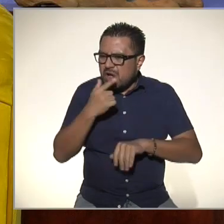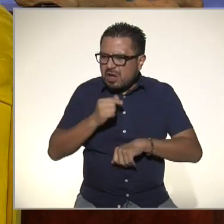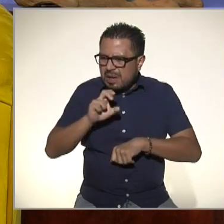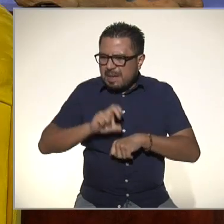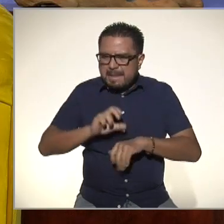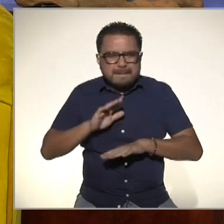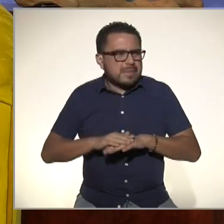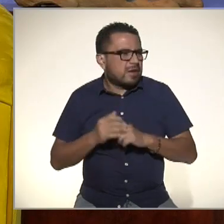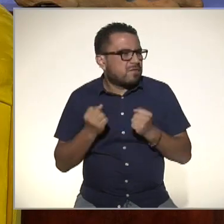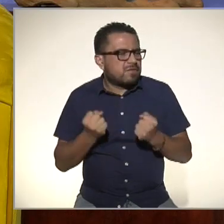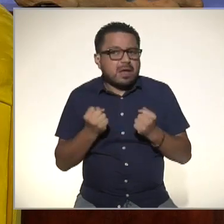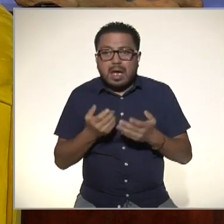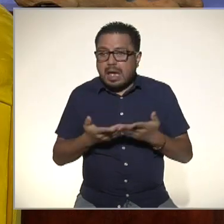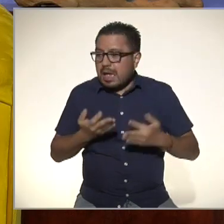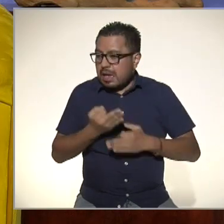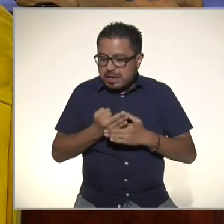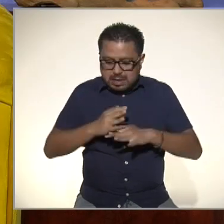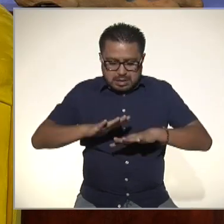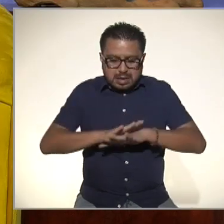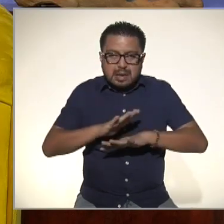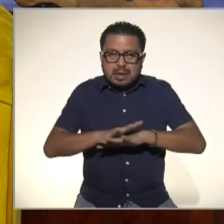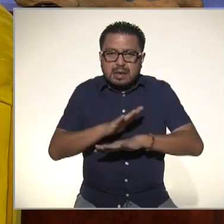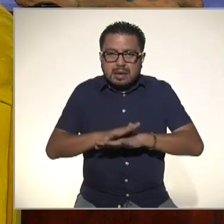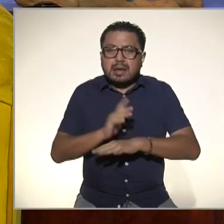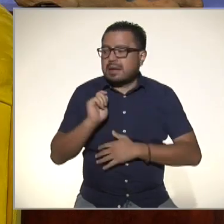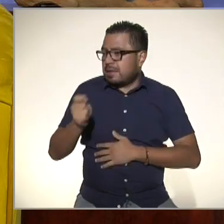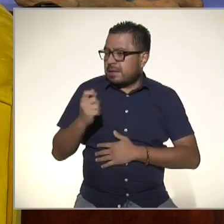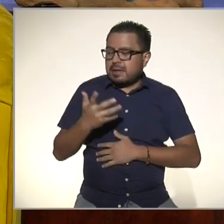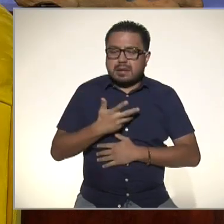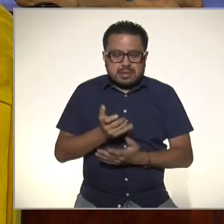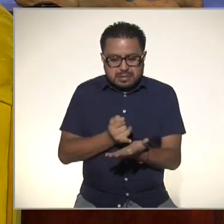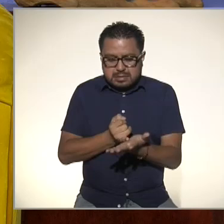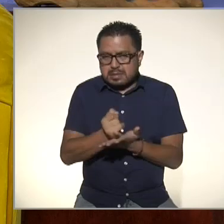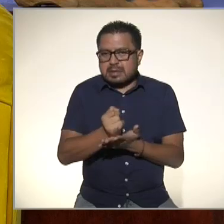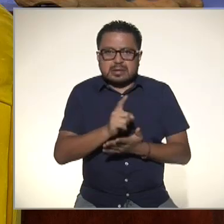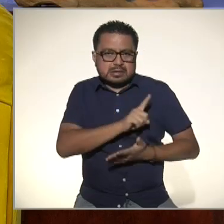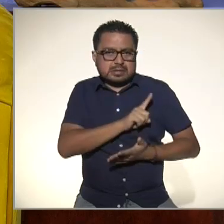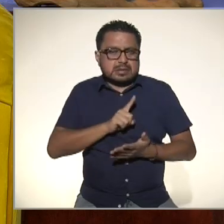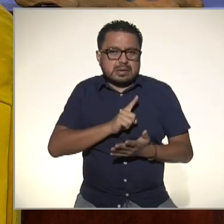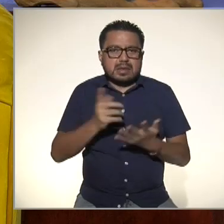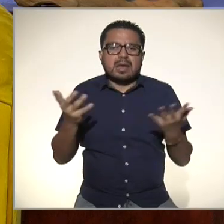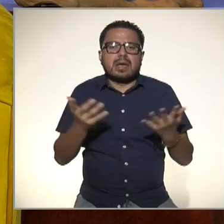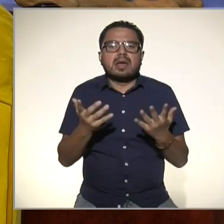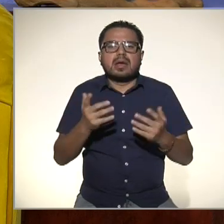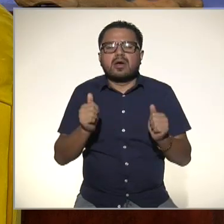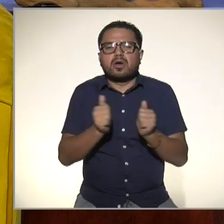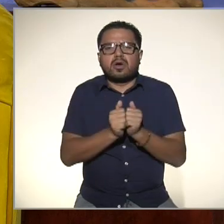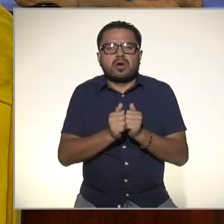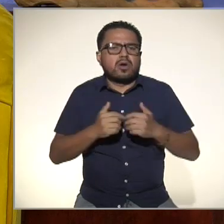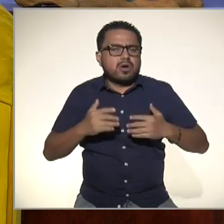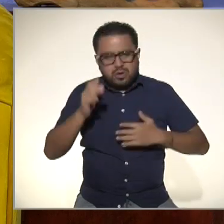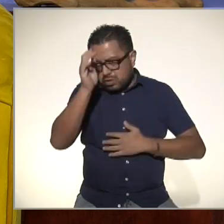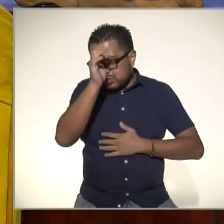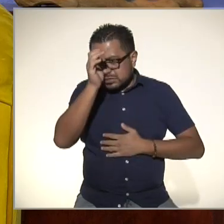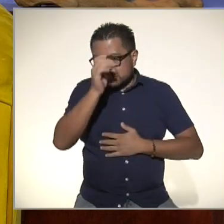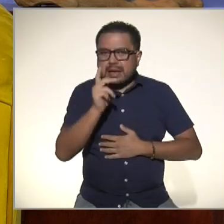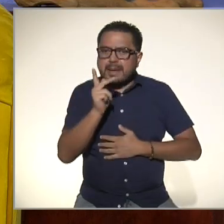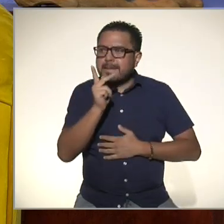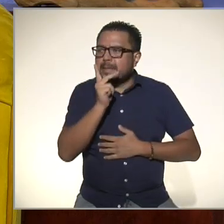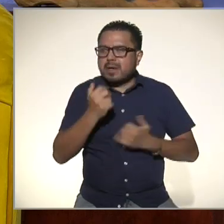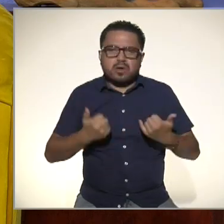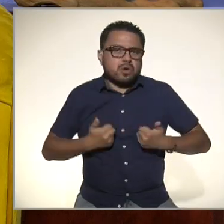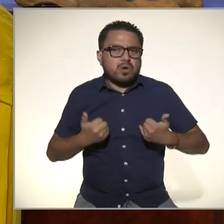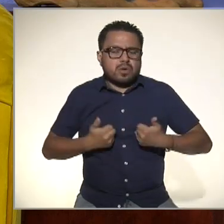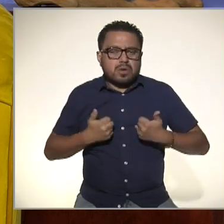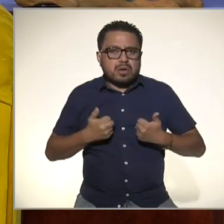más arraigado y ahora el cambio que está habiendo y bueno, las decisiones que se deben de tener a partir de la conciencia de ser padres jóvenes.